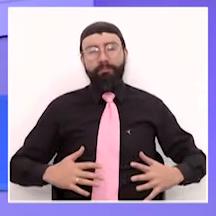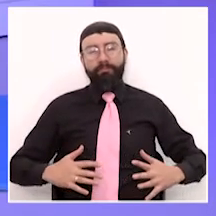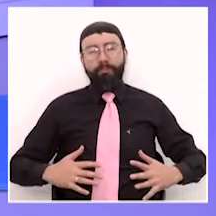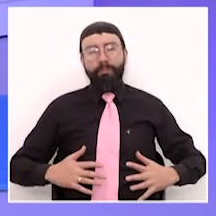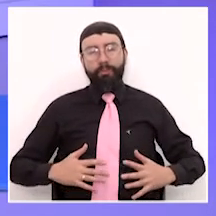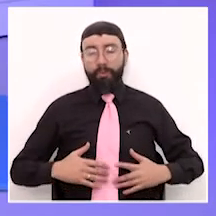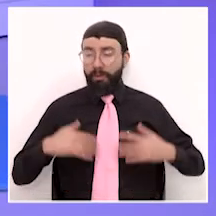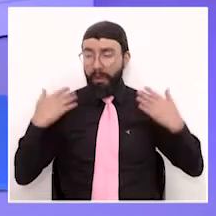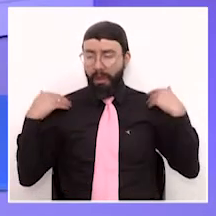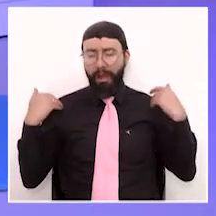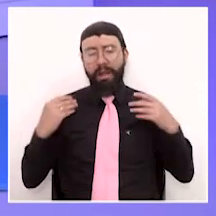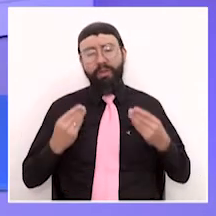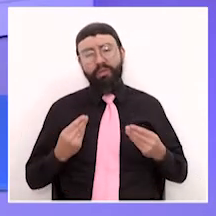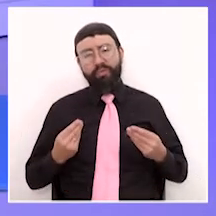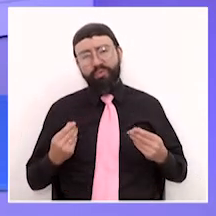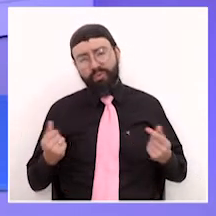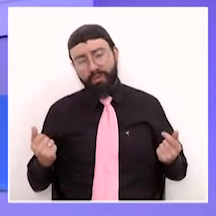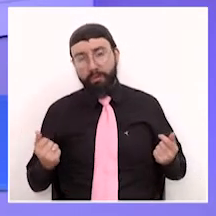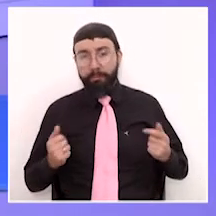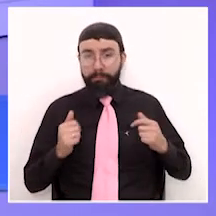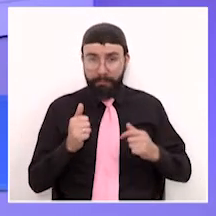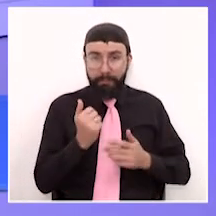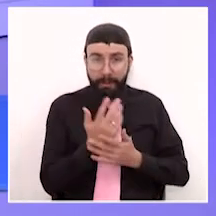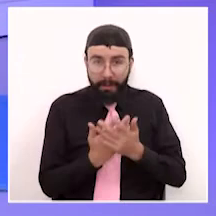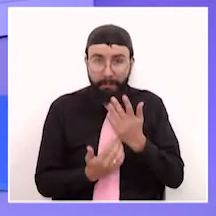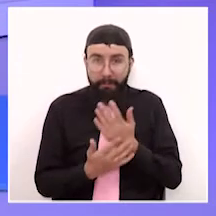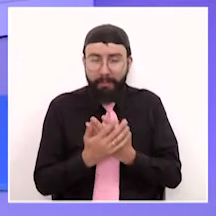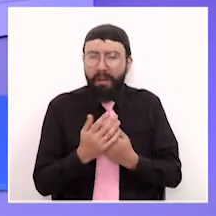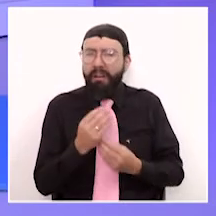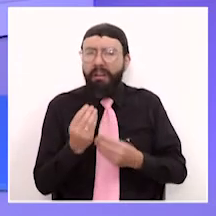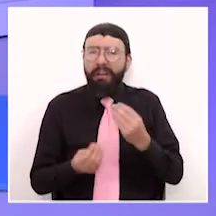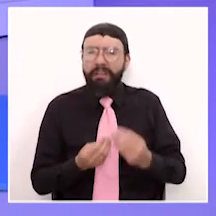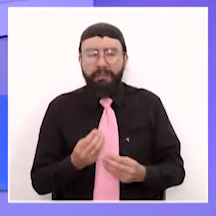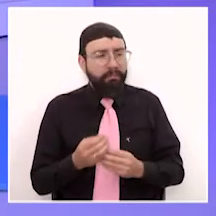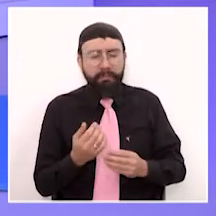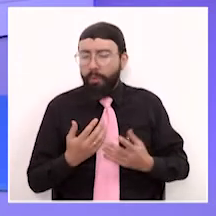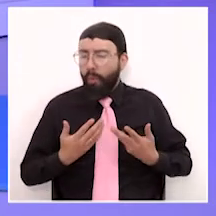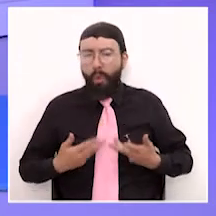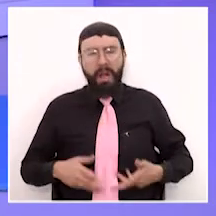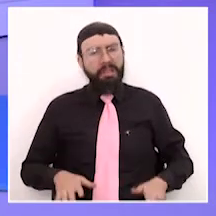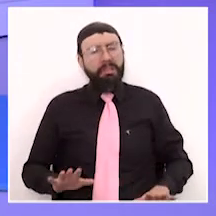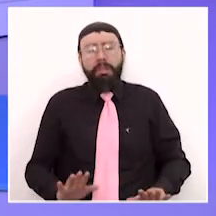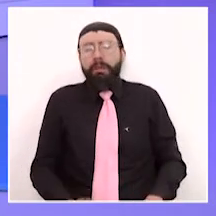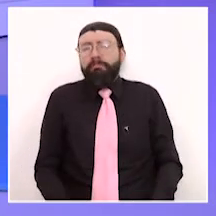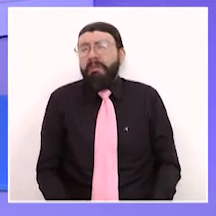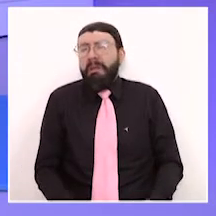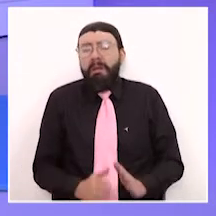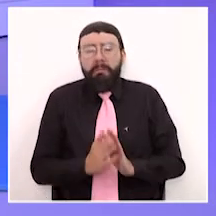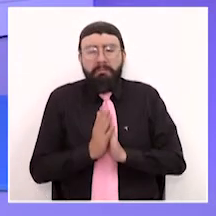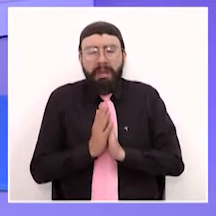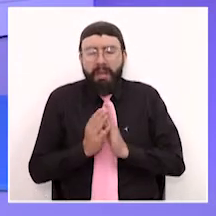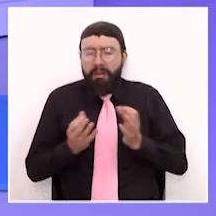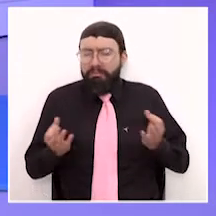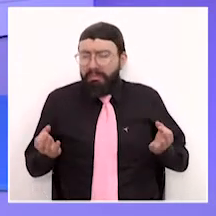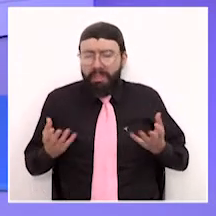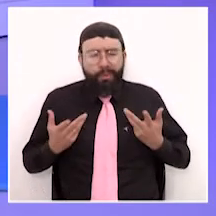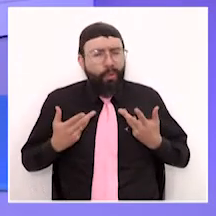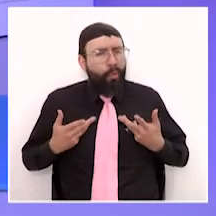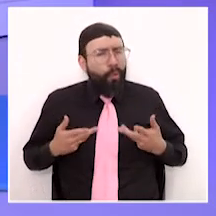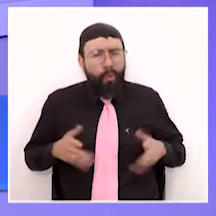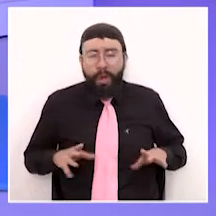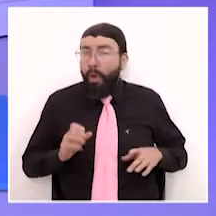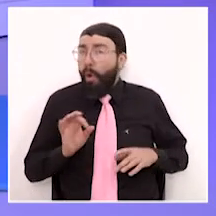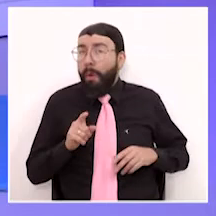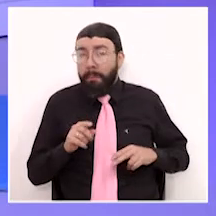y relajados. Sus manos pueden ir en la posición cómoda que ustedes consideren. Pueden estar sentados de esta